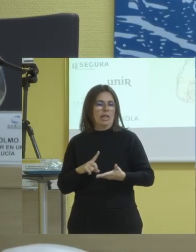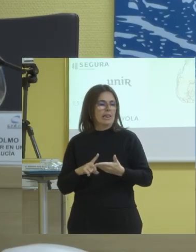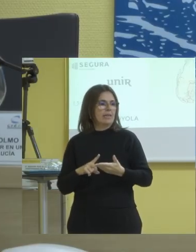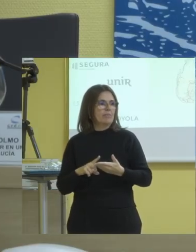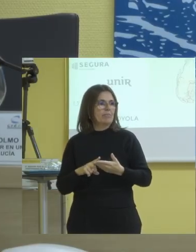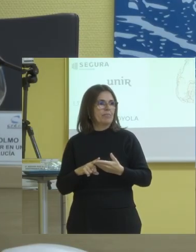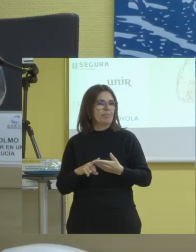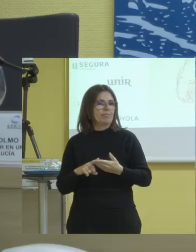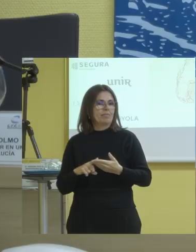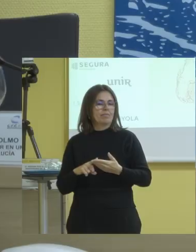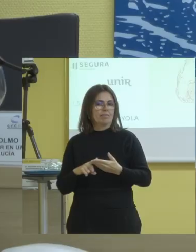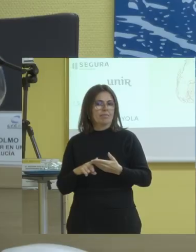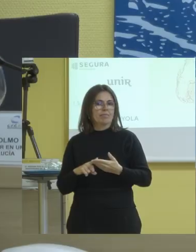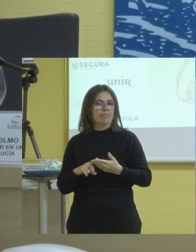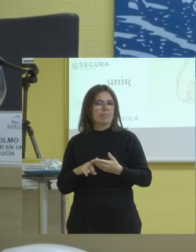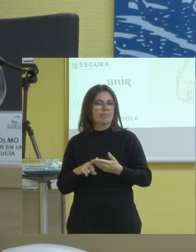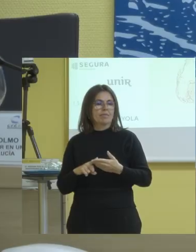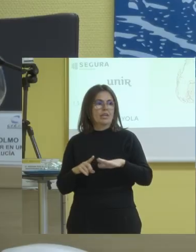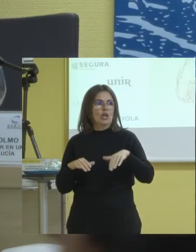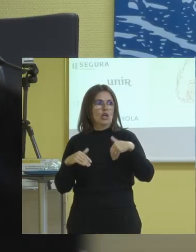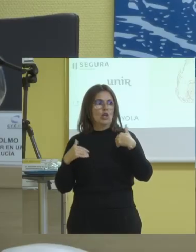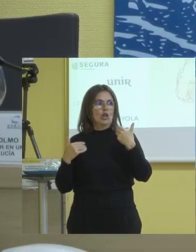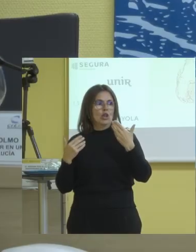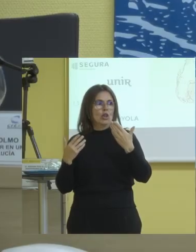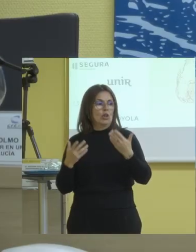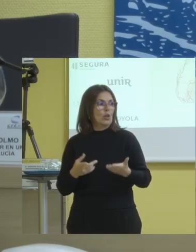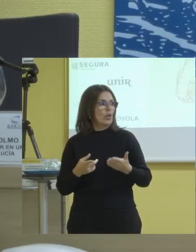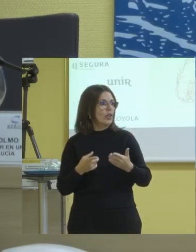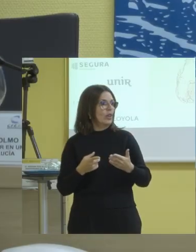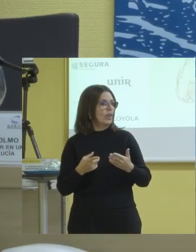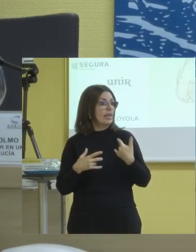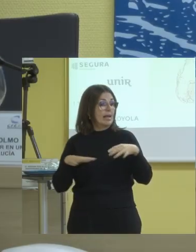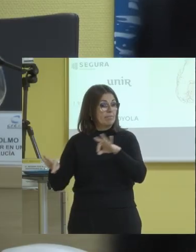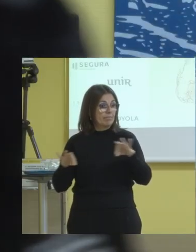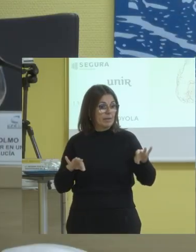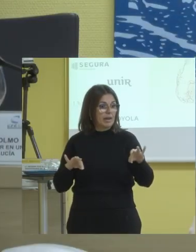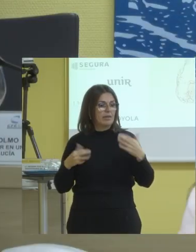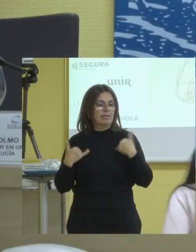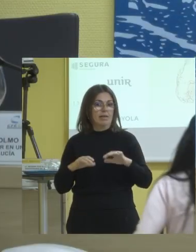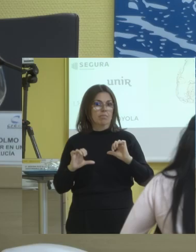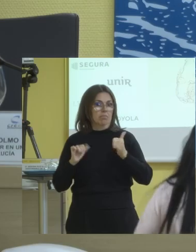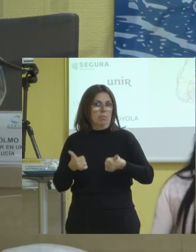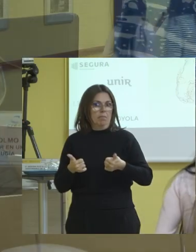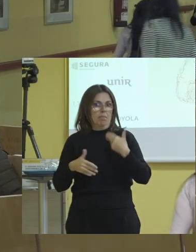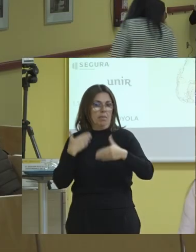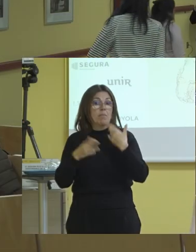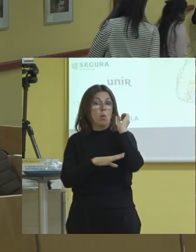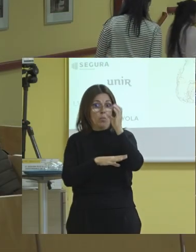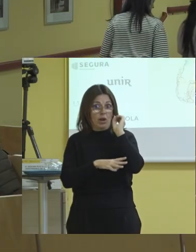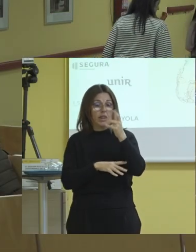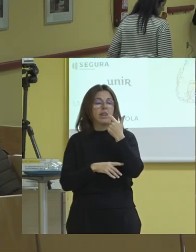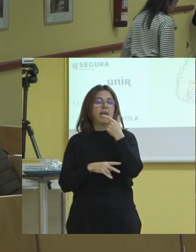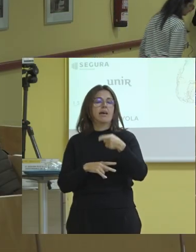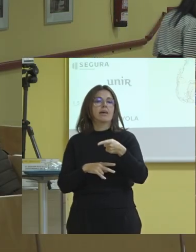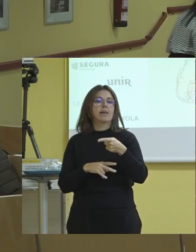Eso espero. aceptamos. Entonces, bueno, pues ya lo tiene todo listo. Sí, Yo todo creo listo. que, bueno, la ponencia, la